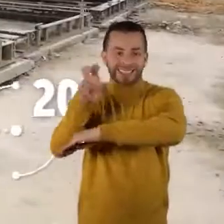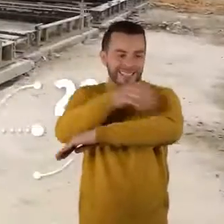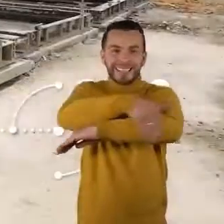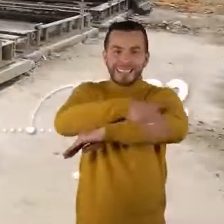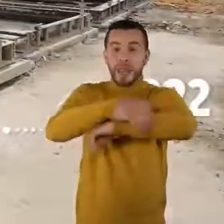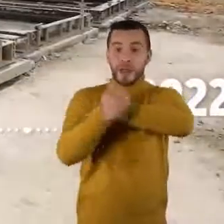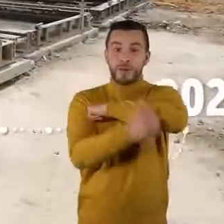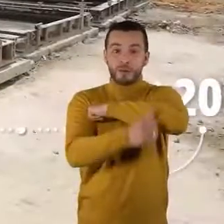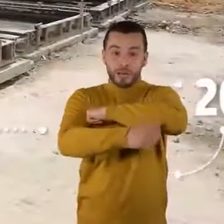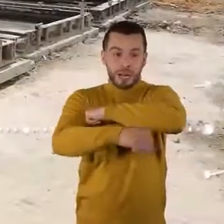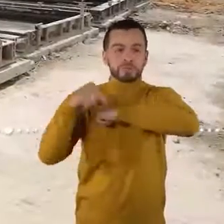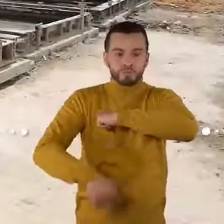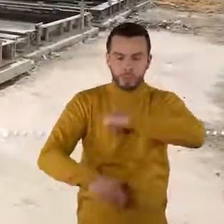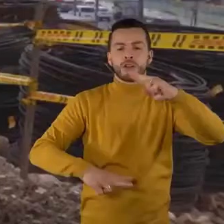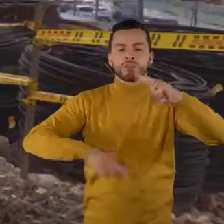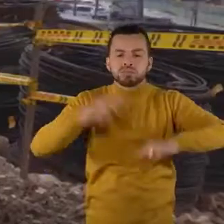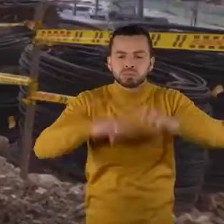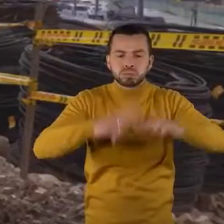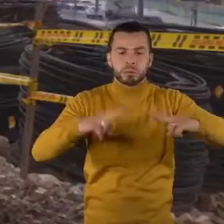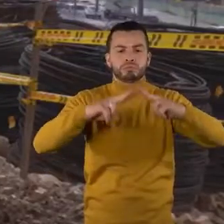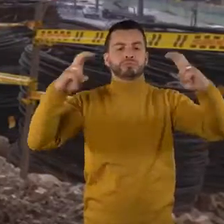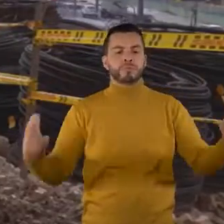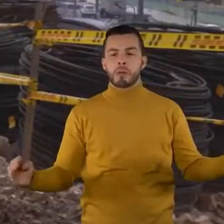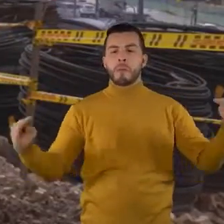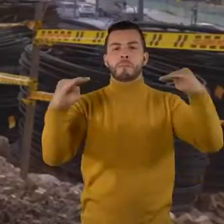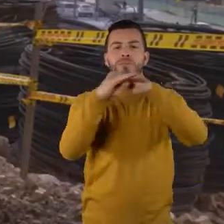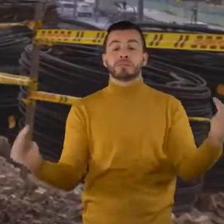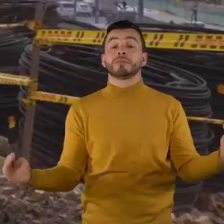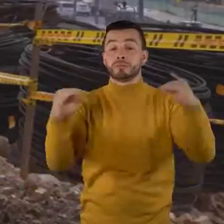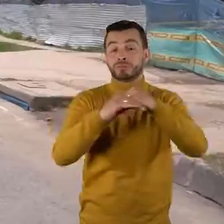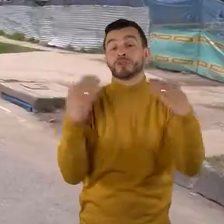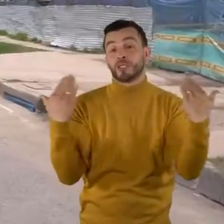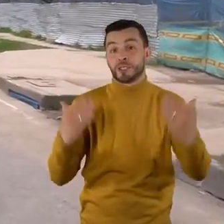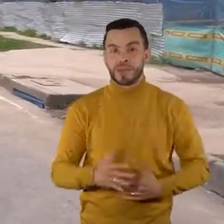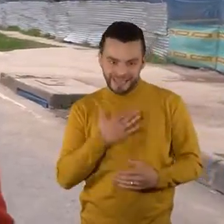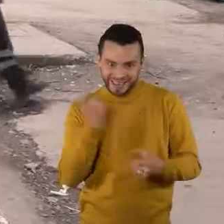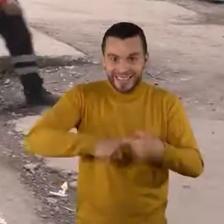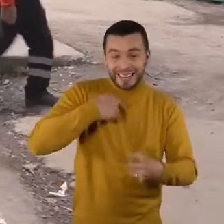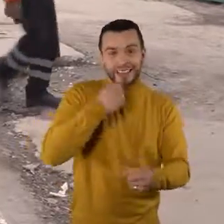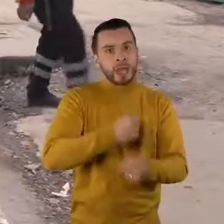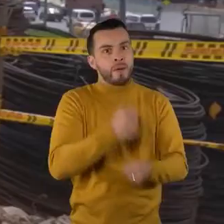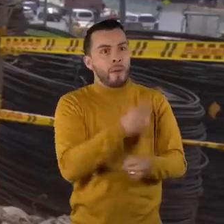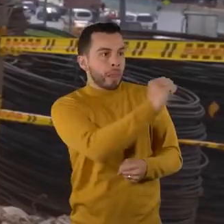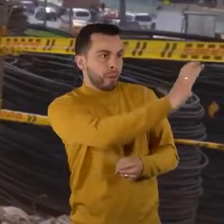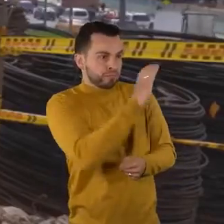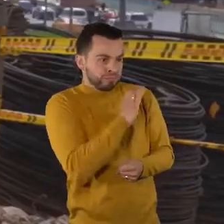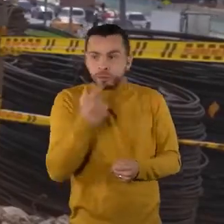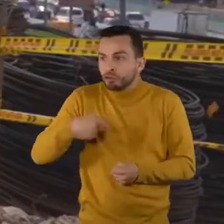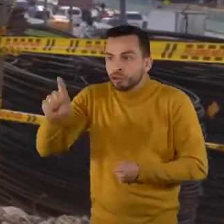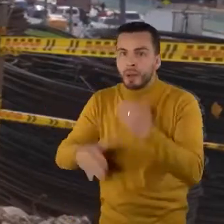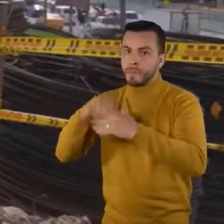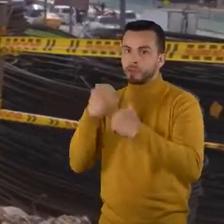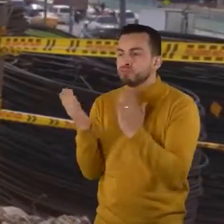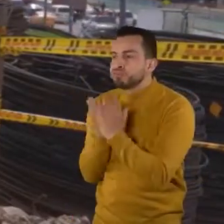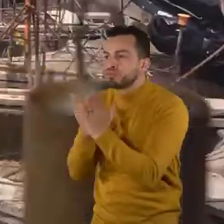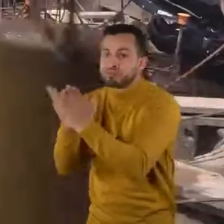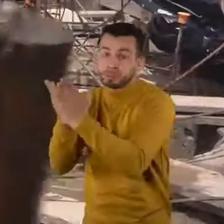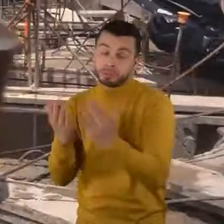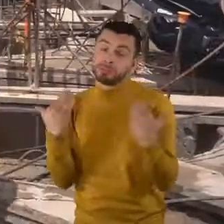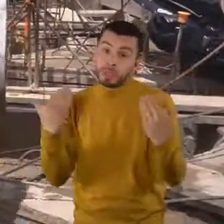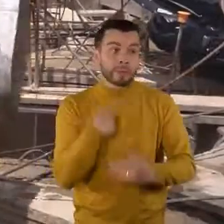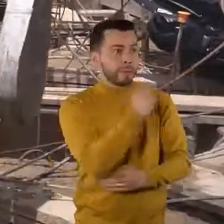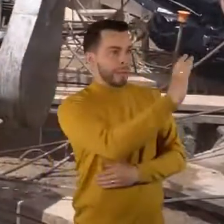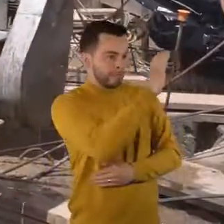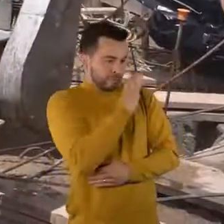beneficiará a más de 500 mil habitantes de la localidad de usaquén con una inversión de 88 mil 526 millones de